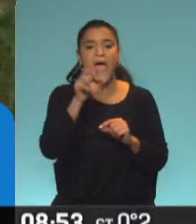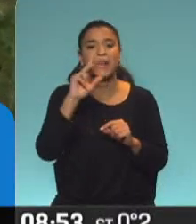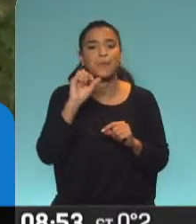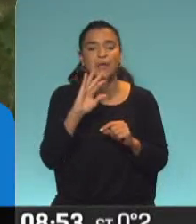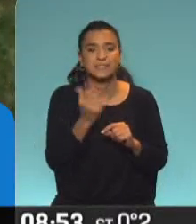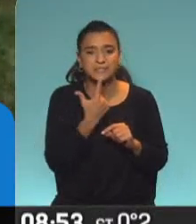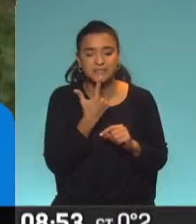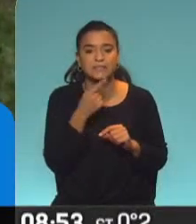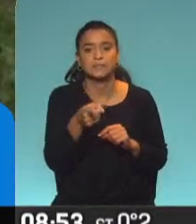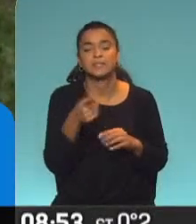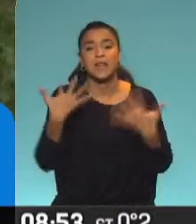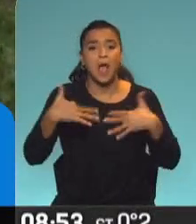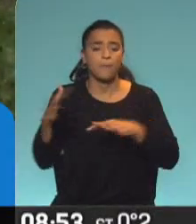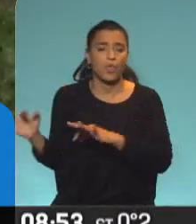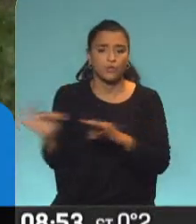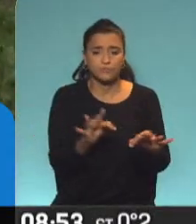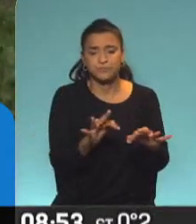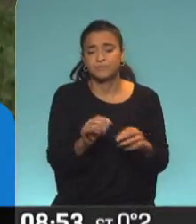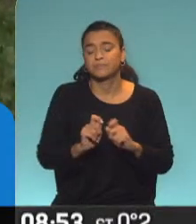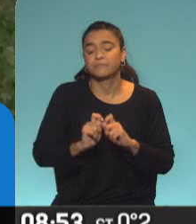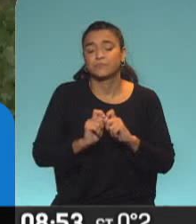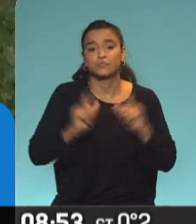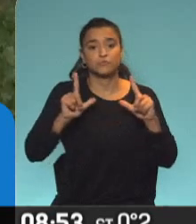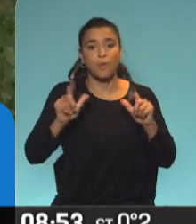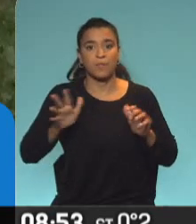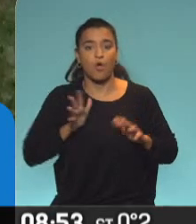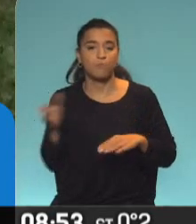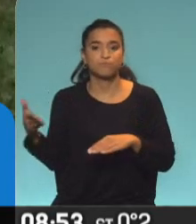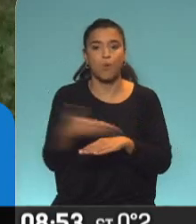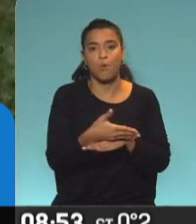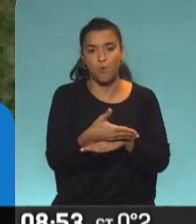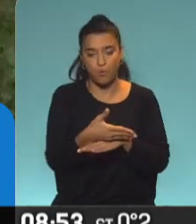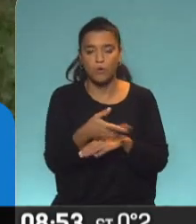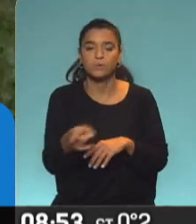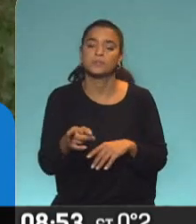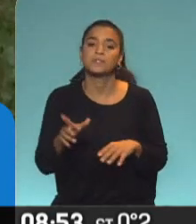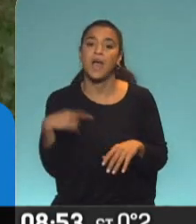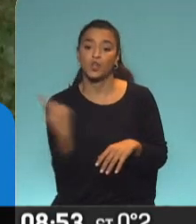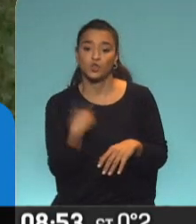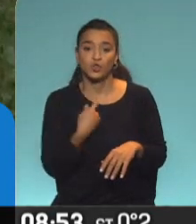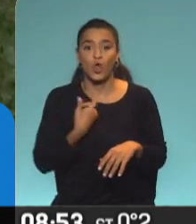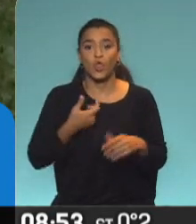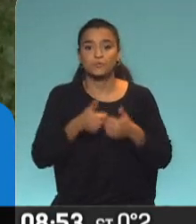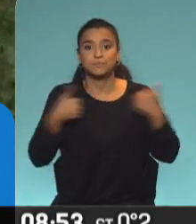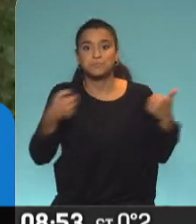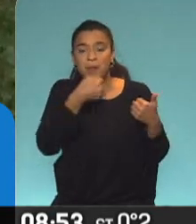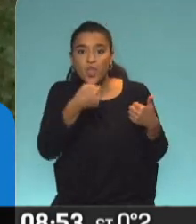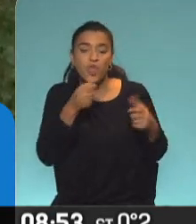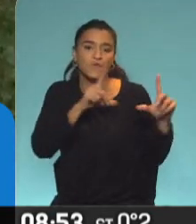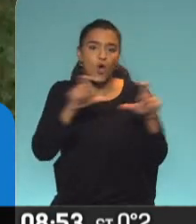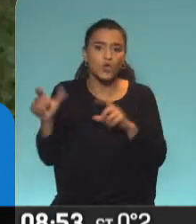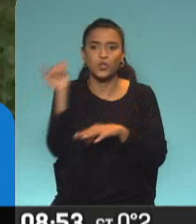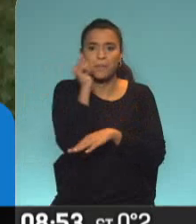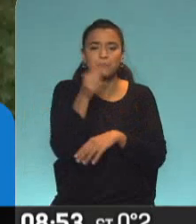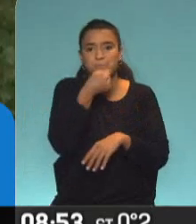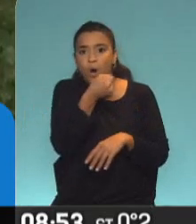Arribas llegó rápidamente, casi sorpresivamente, y claro, sorprendió a casi a toda la guardia periodística de fotógrafos y